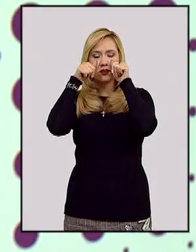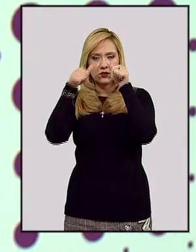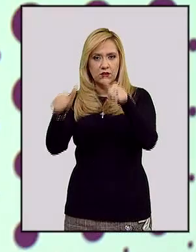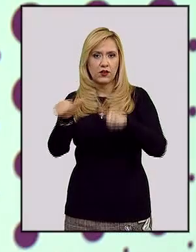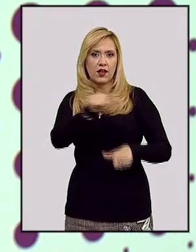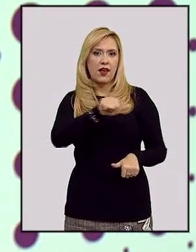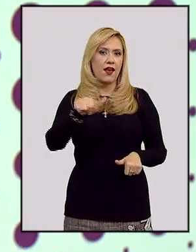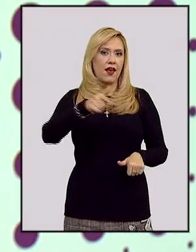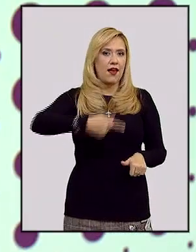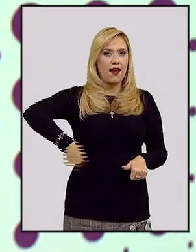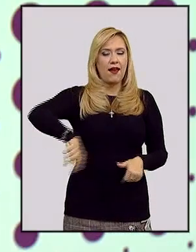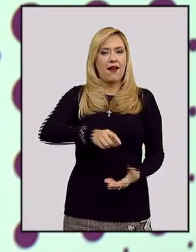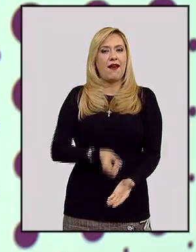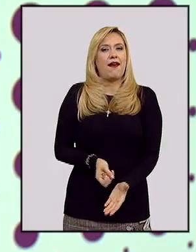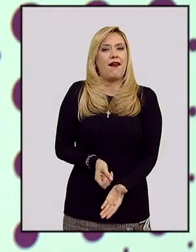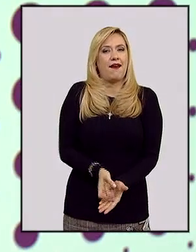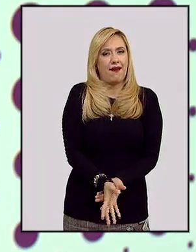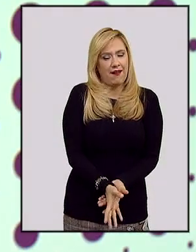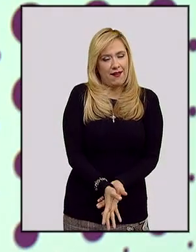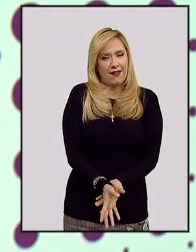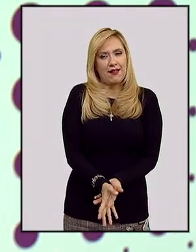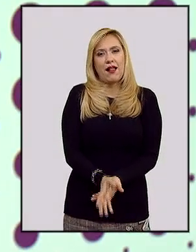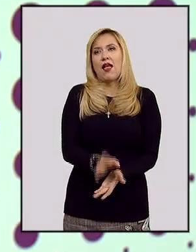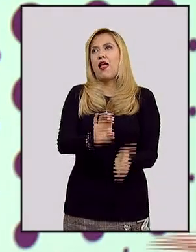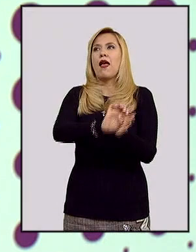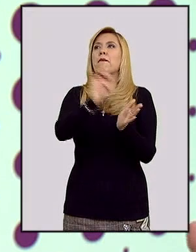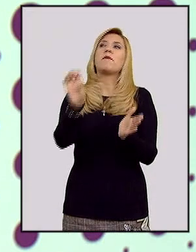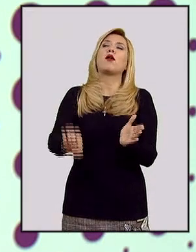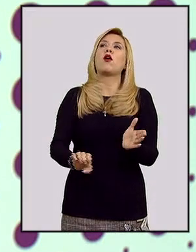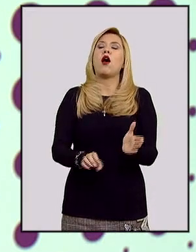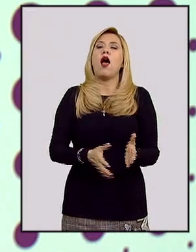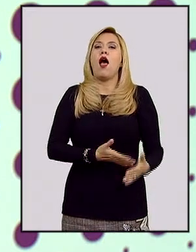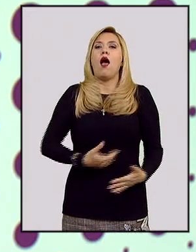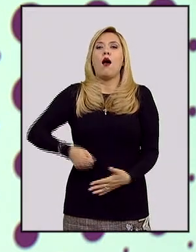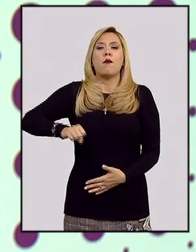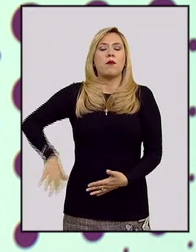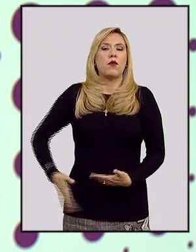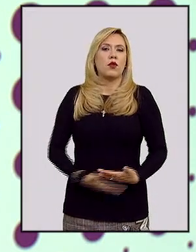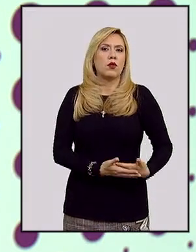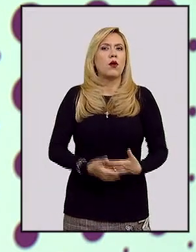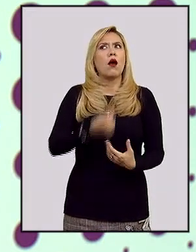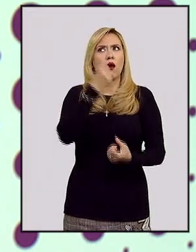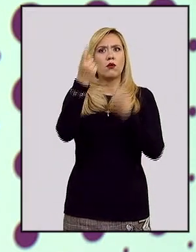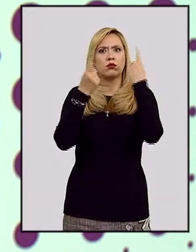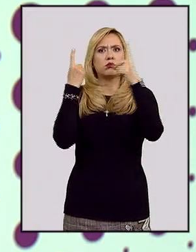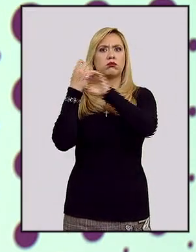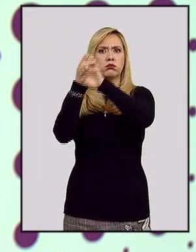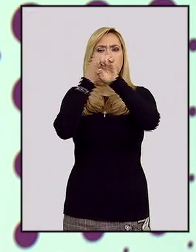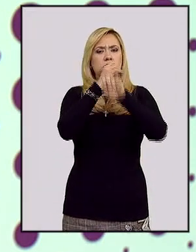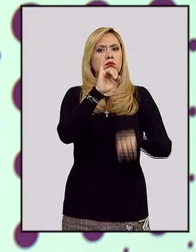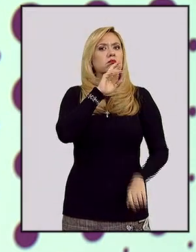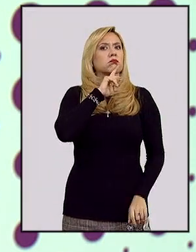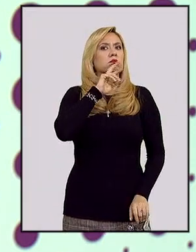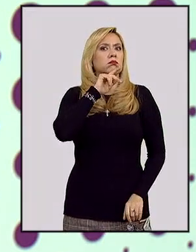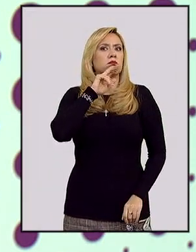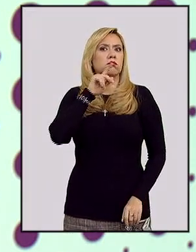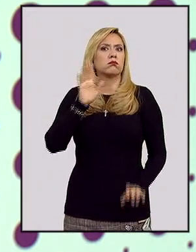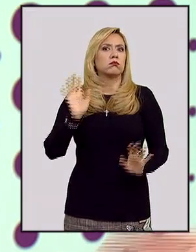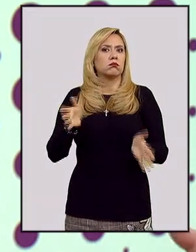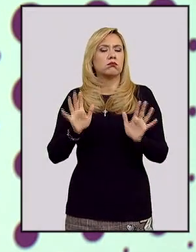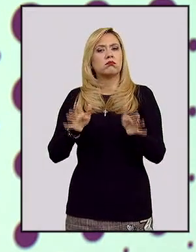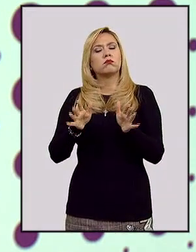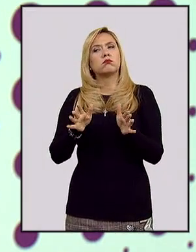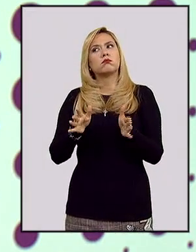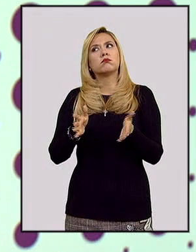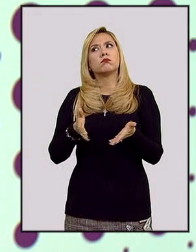atención del parto. En el tema, por ejemplo, de aborto, sí que en algunos estados se ha mejorado en términos de, por lo